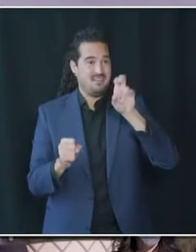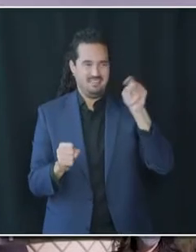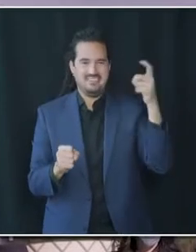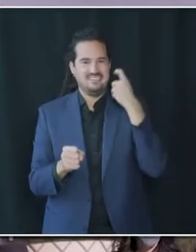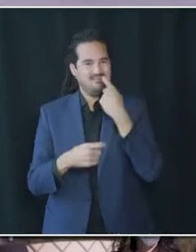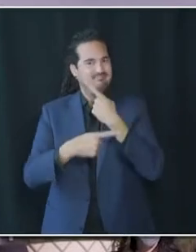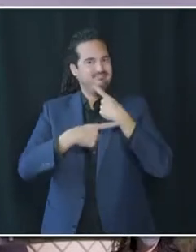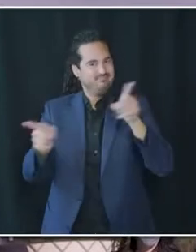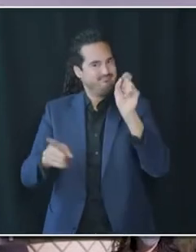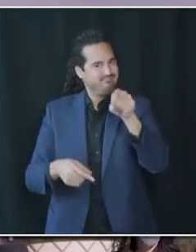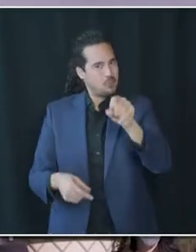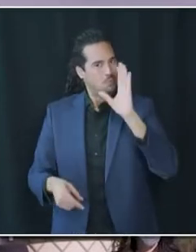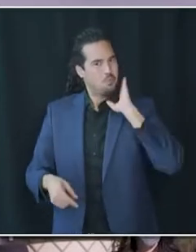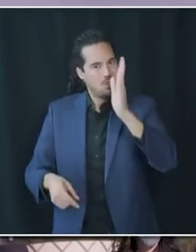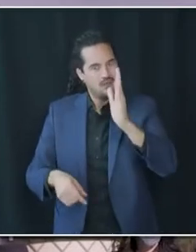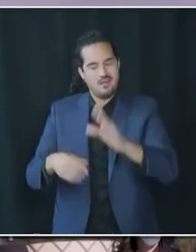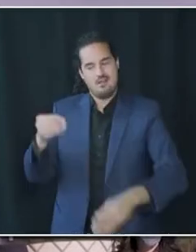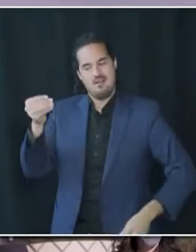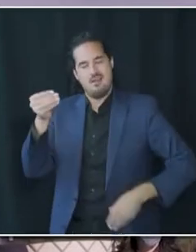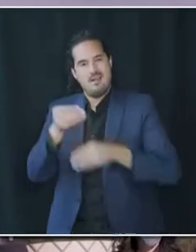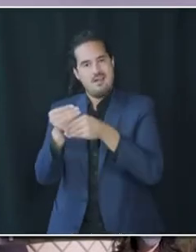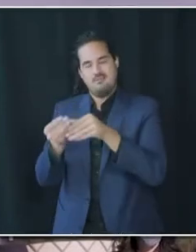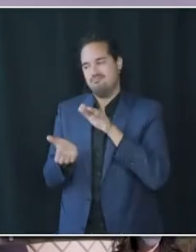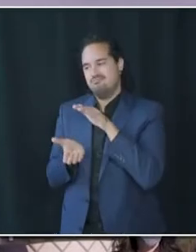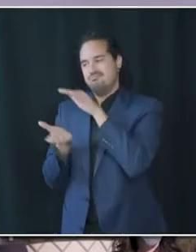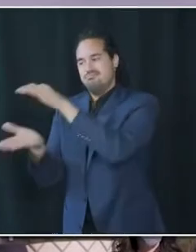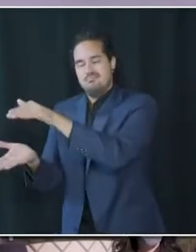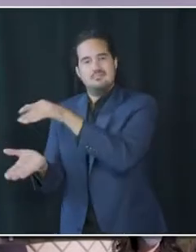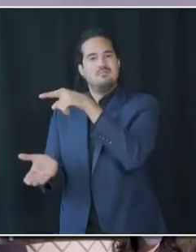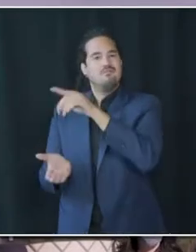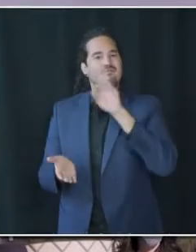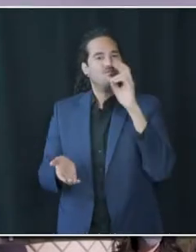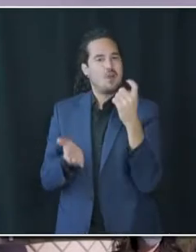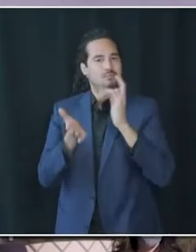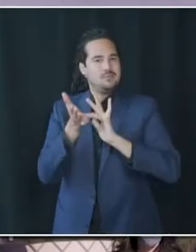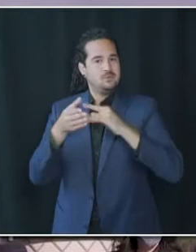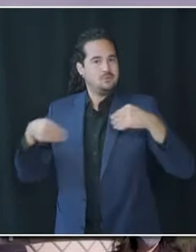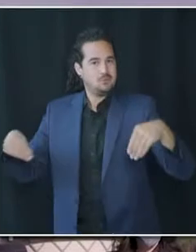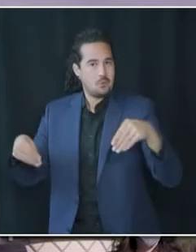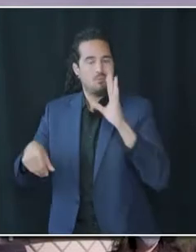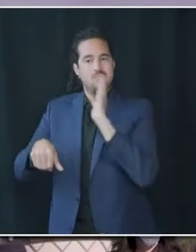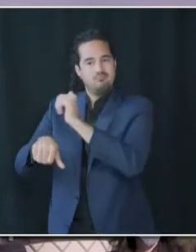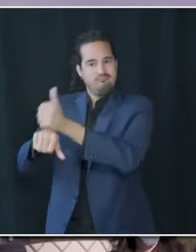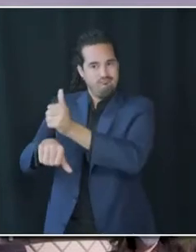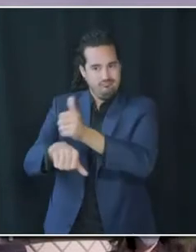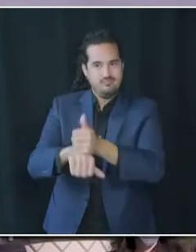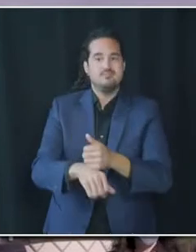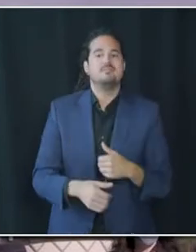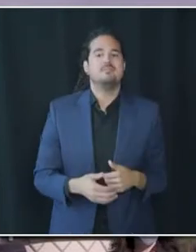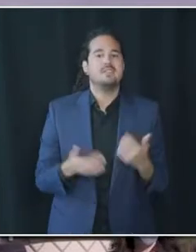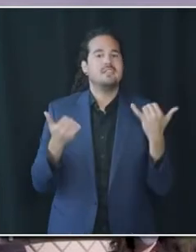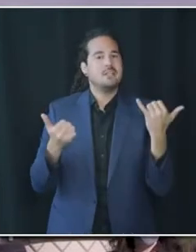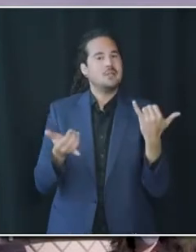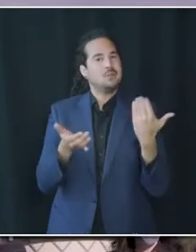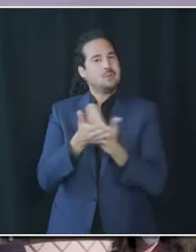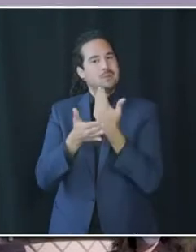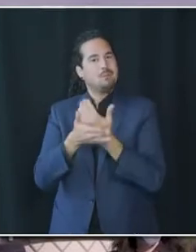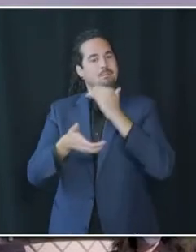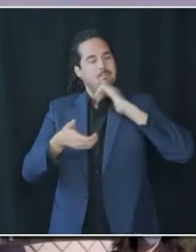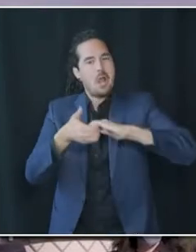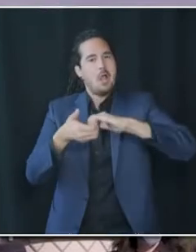hay nuevas sociedades sociedades significativas con mucho potencial